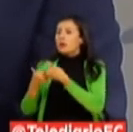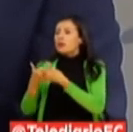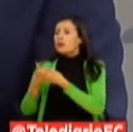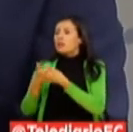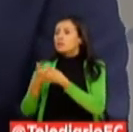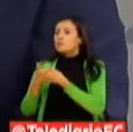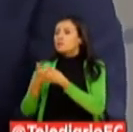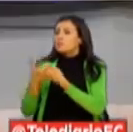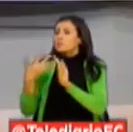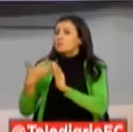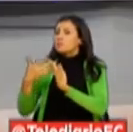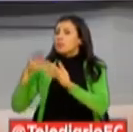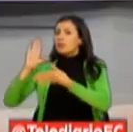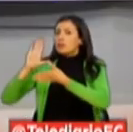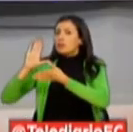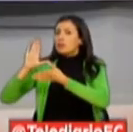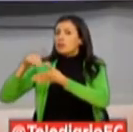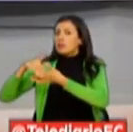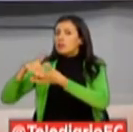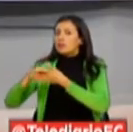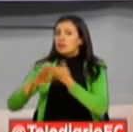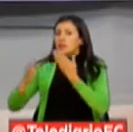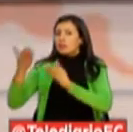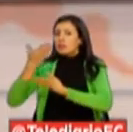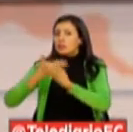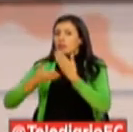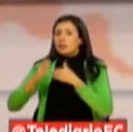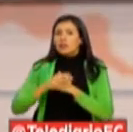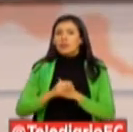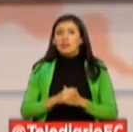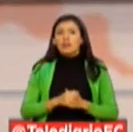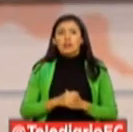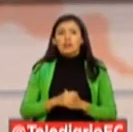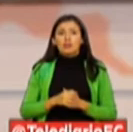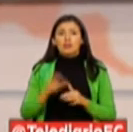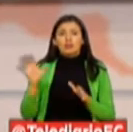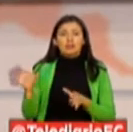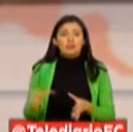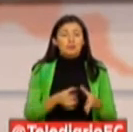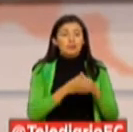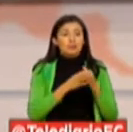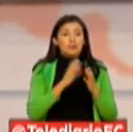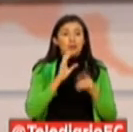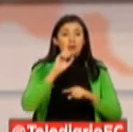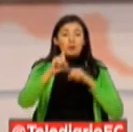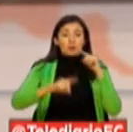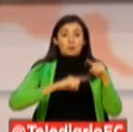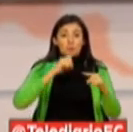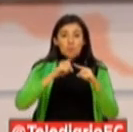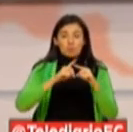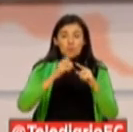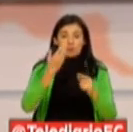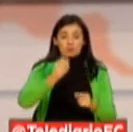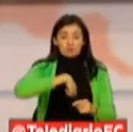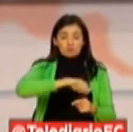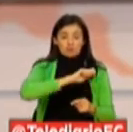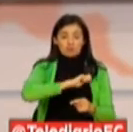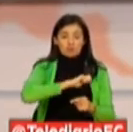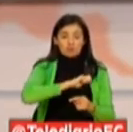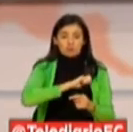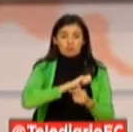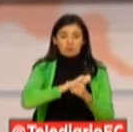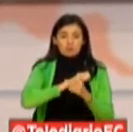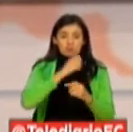americano? Esto es lo que iba a comentar. Sí. Cuando llegaron los españoles, llegaron con sus costumbres,